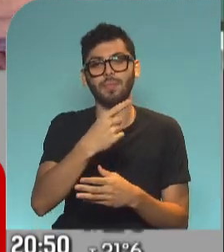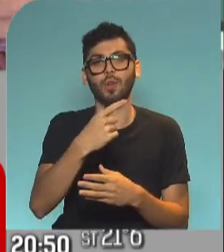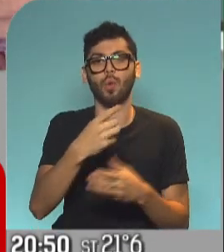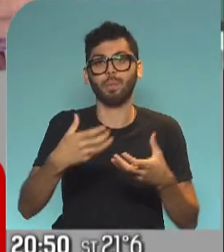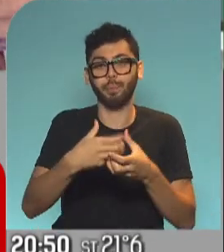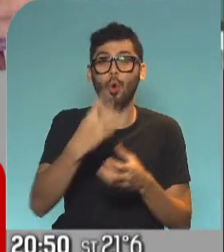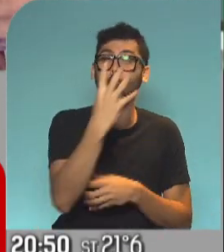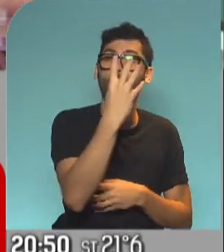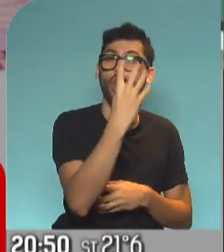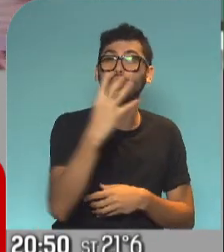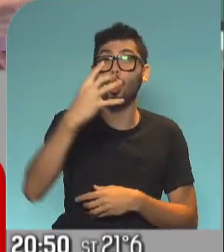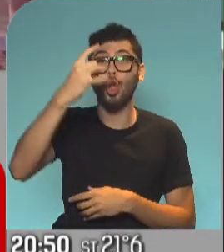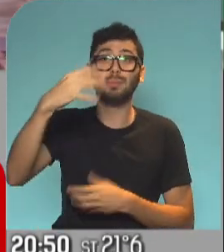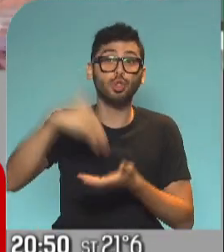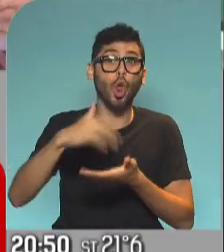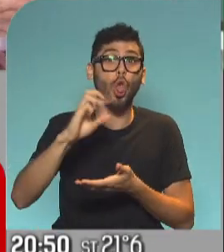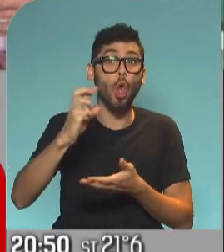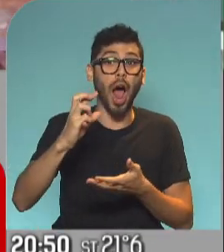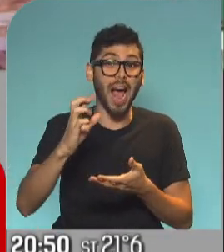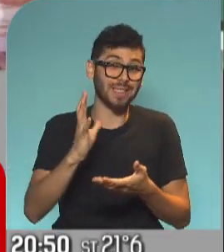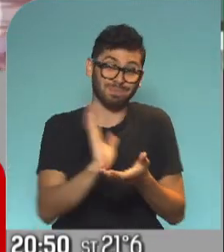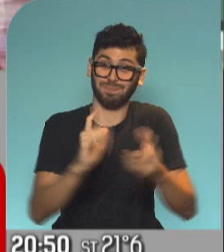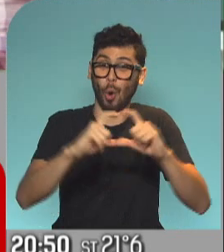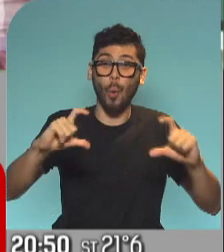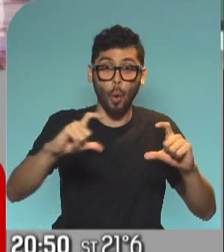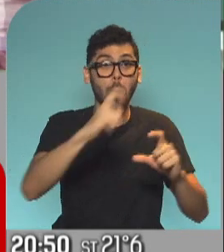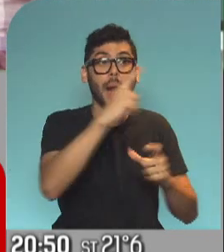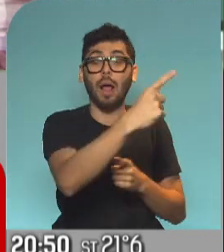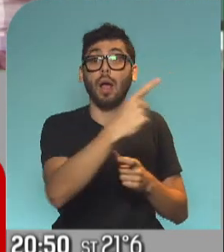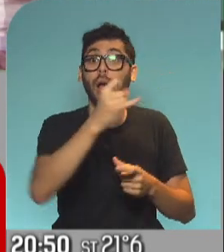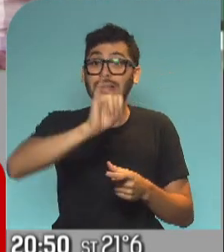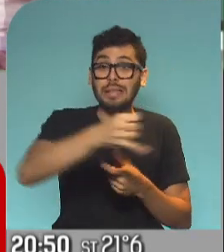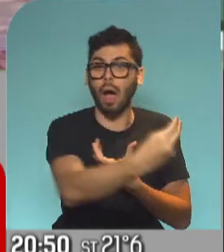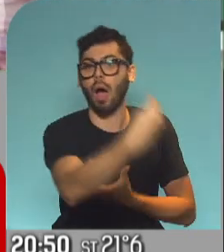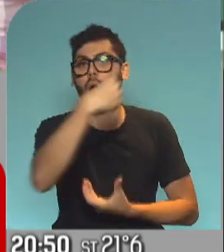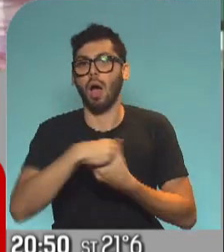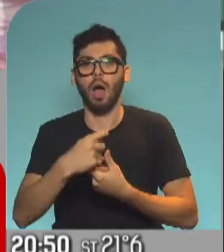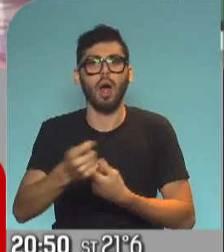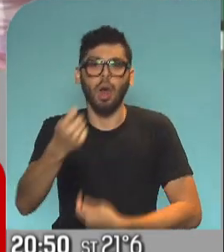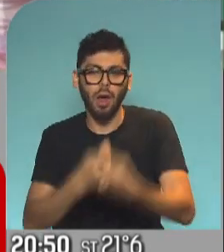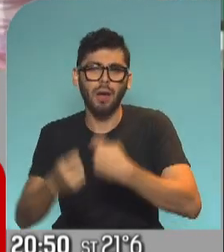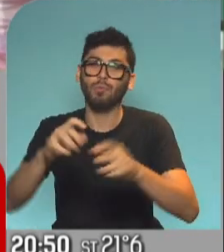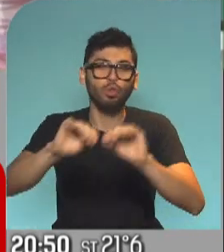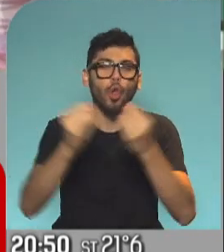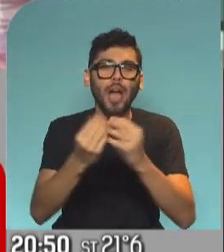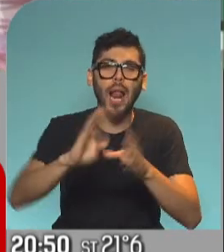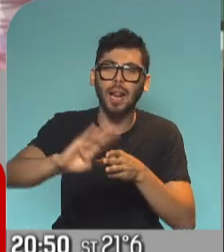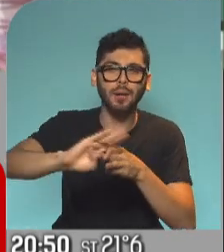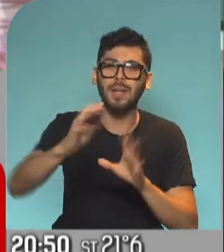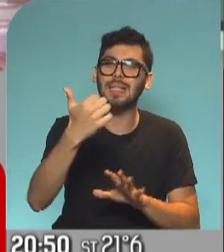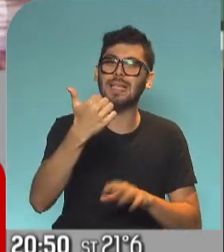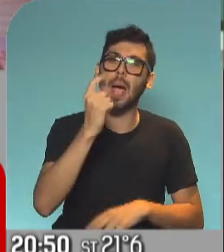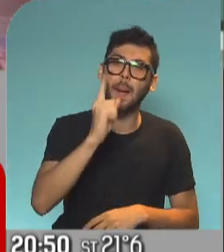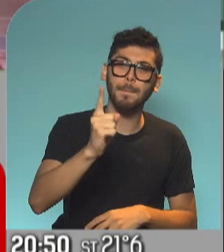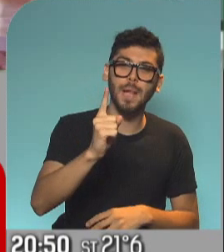412 millones de dólares entonces estaría dentro y eso favorecería a la reestructuración total que son más de 6 mil 200 millones